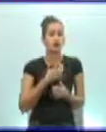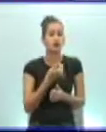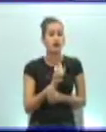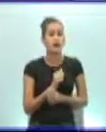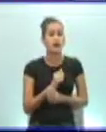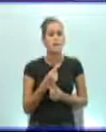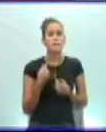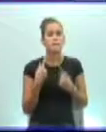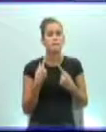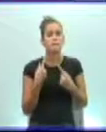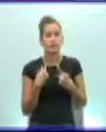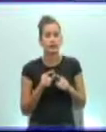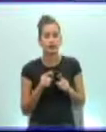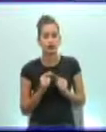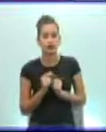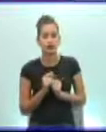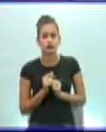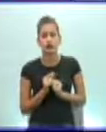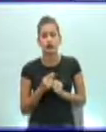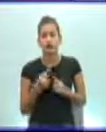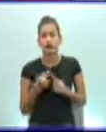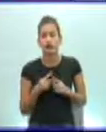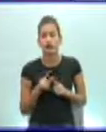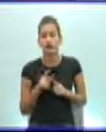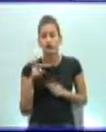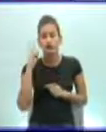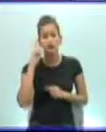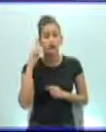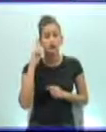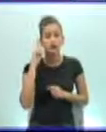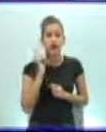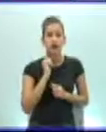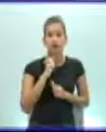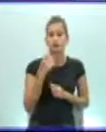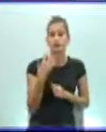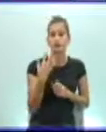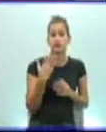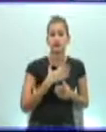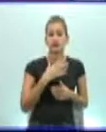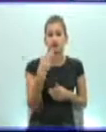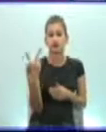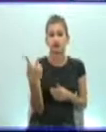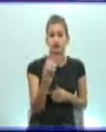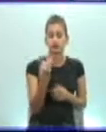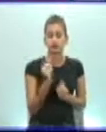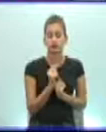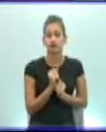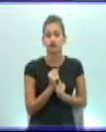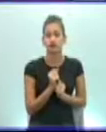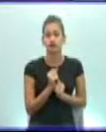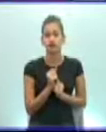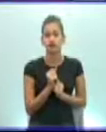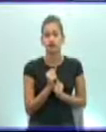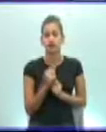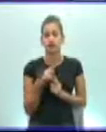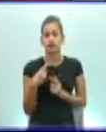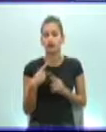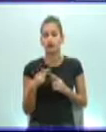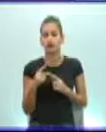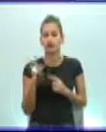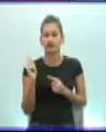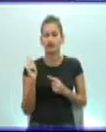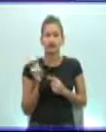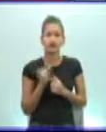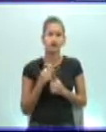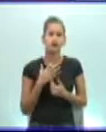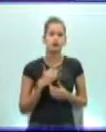unión entre A y B. Recuerden, cuando pertenece a ambos conjuntos se toma una sola vez la unión, pero va a pertenecer. Sin